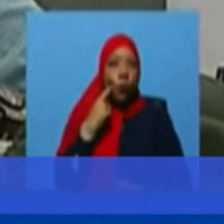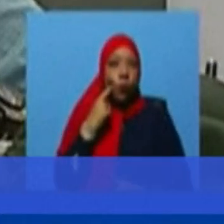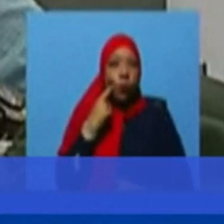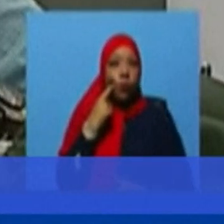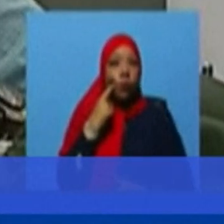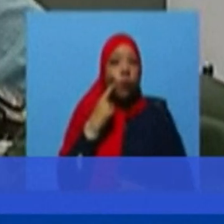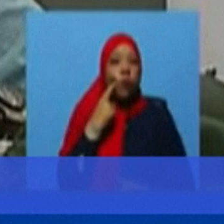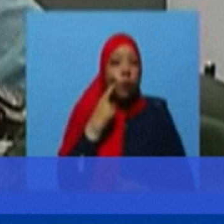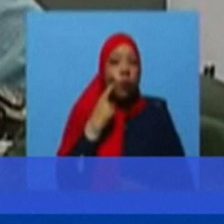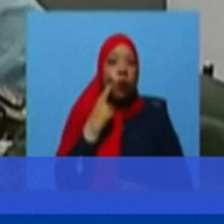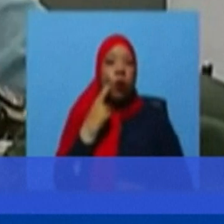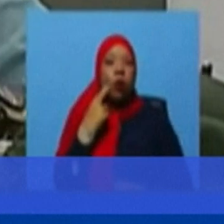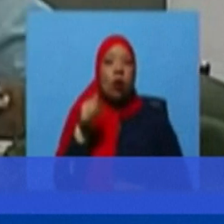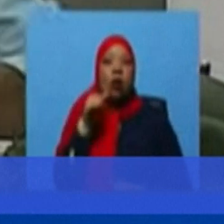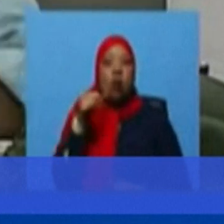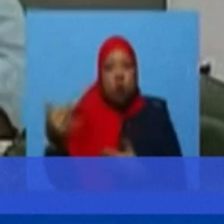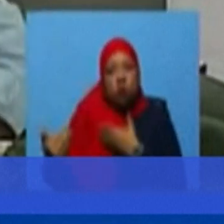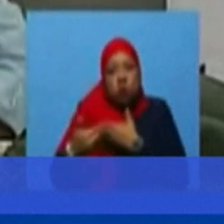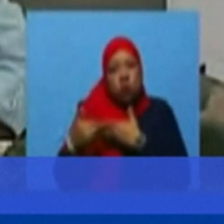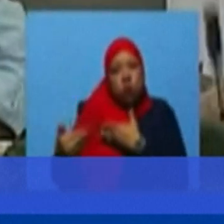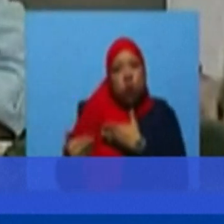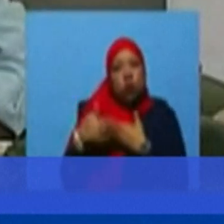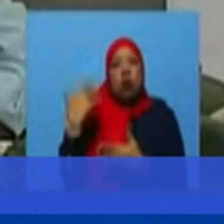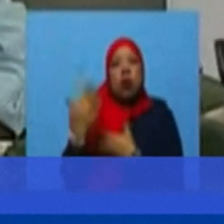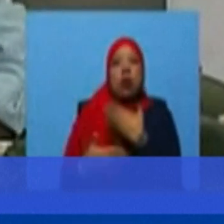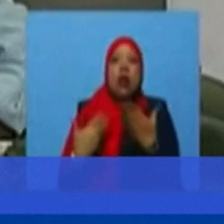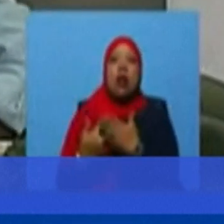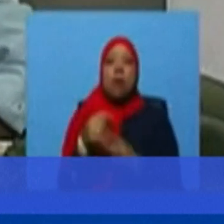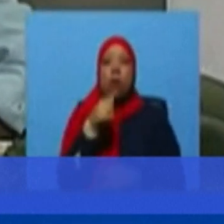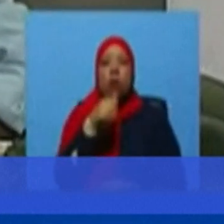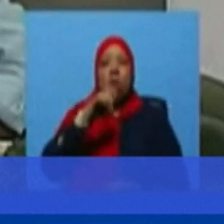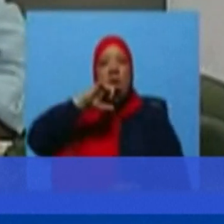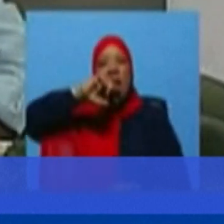ataque lleno de venganza, es un ataque lleno de odio